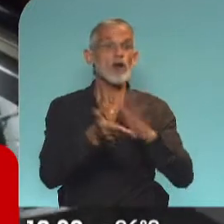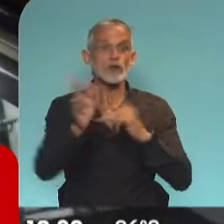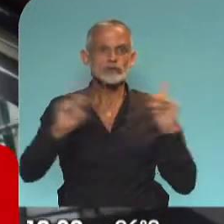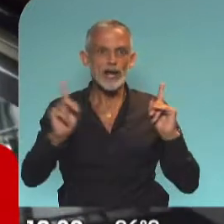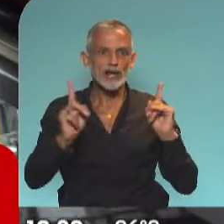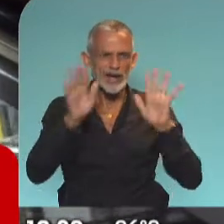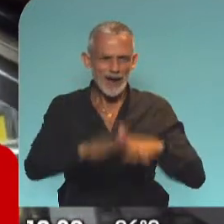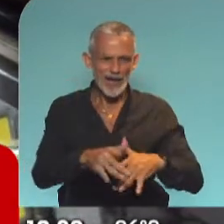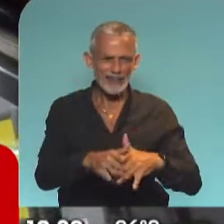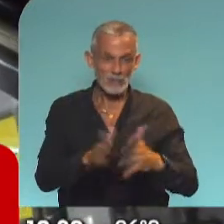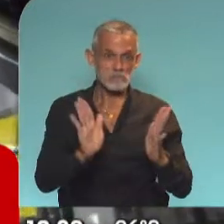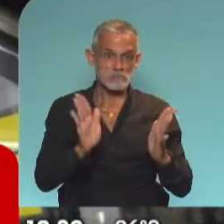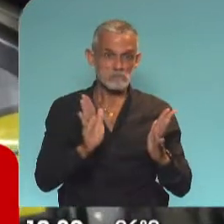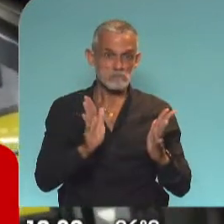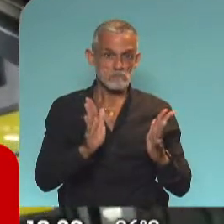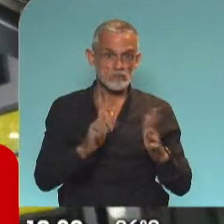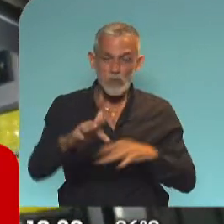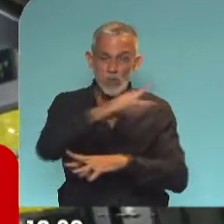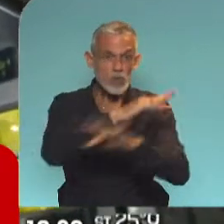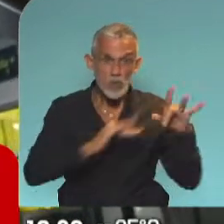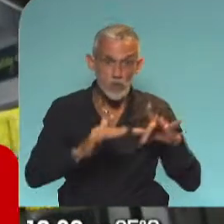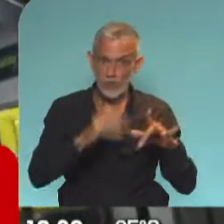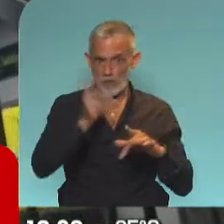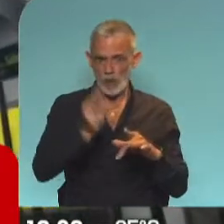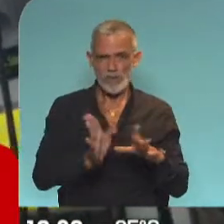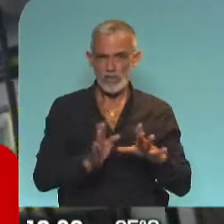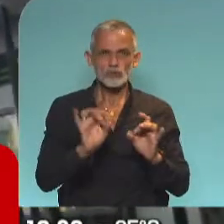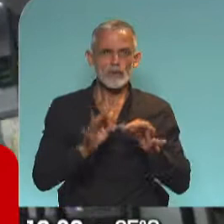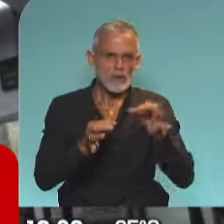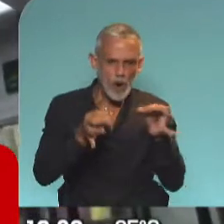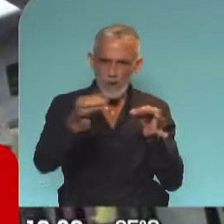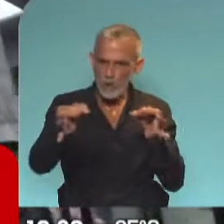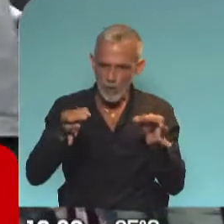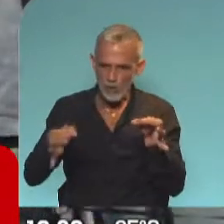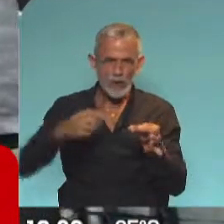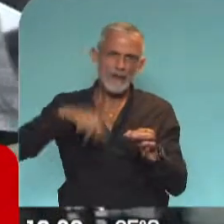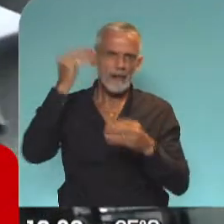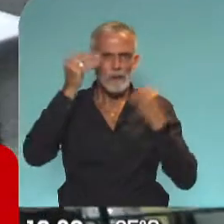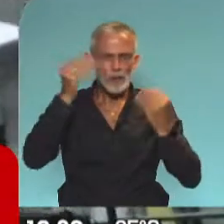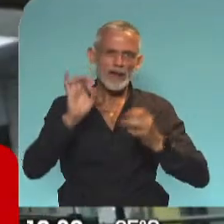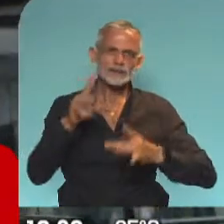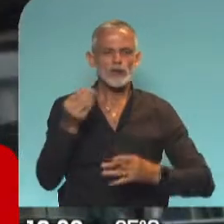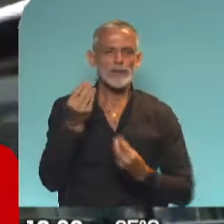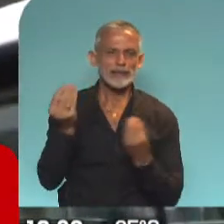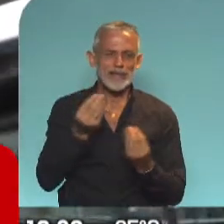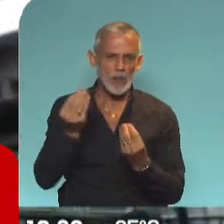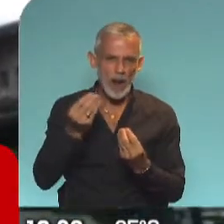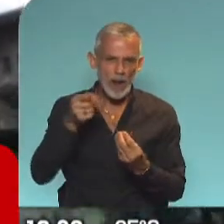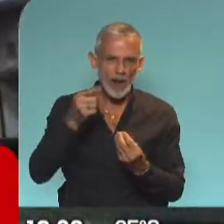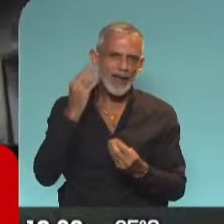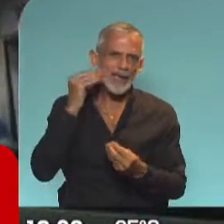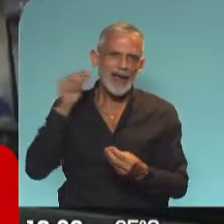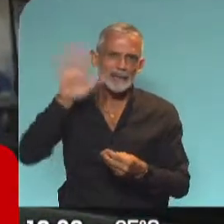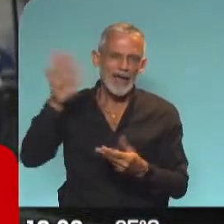sale. O sea, impidió la circulación interna. Y nosotros estamos preocupados porque impedimos nada más que la de